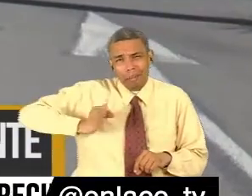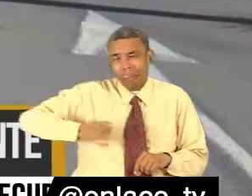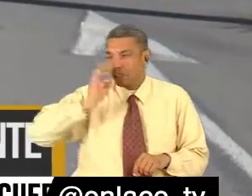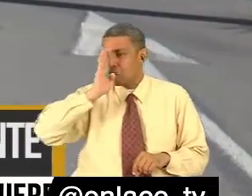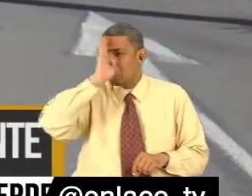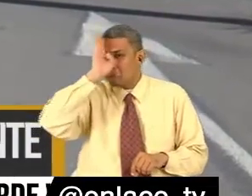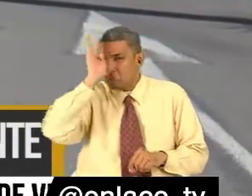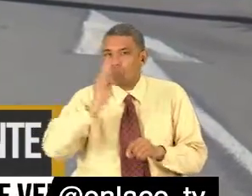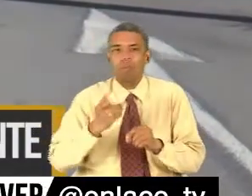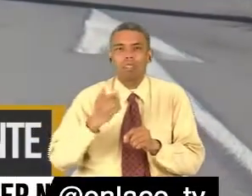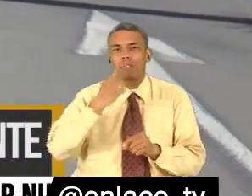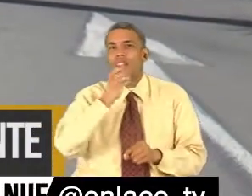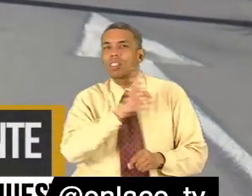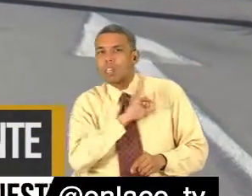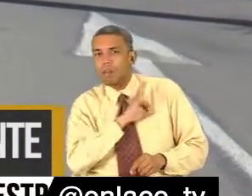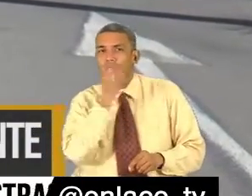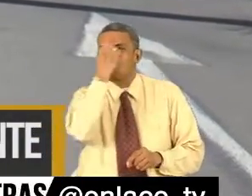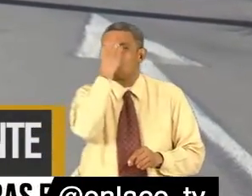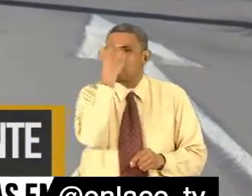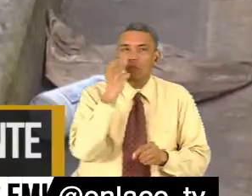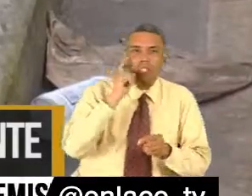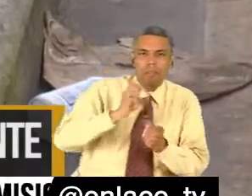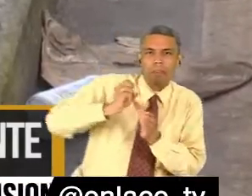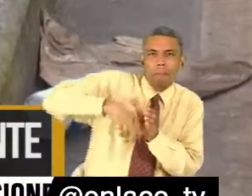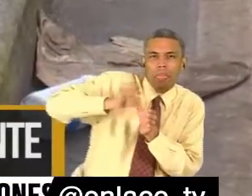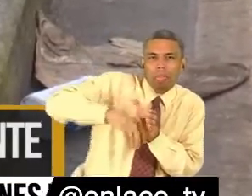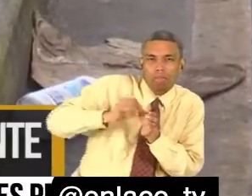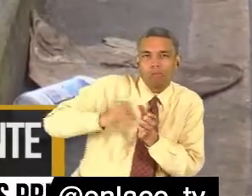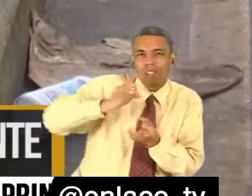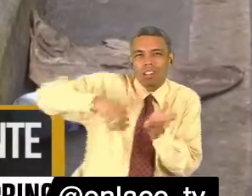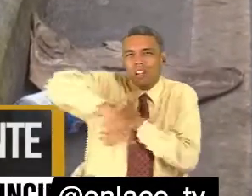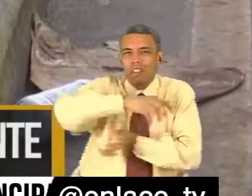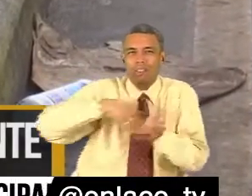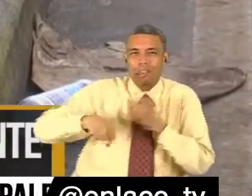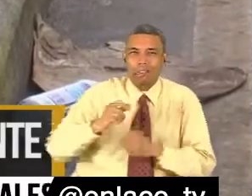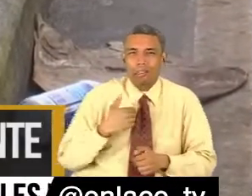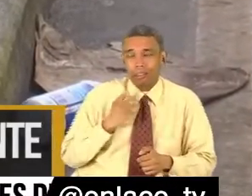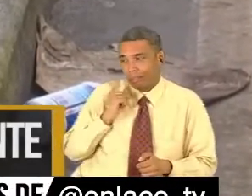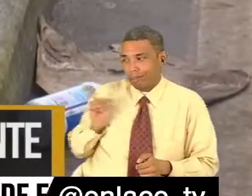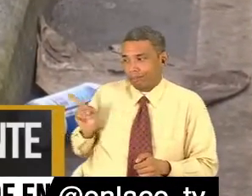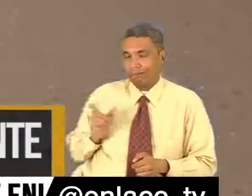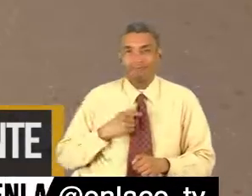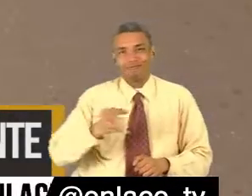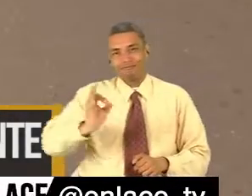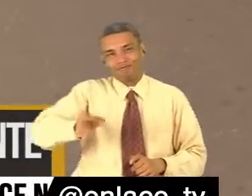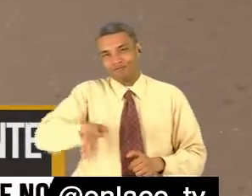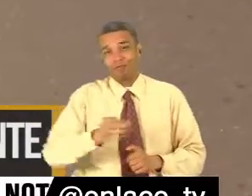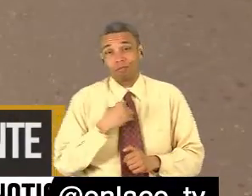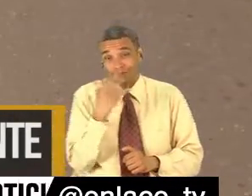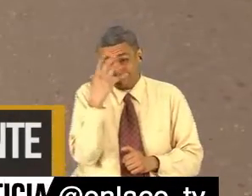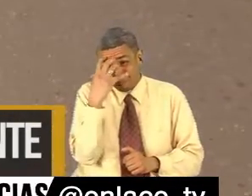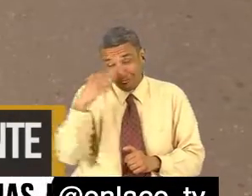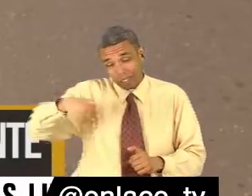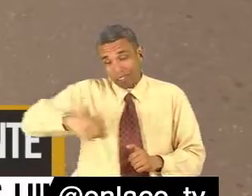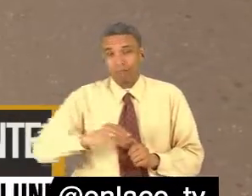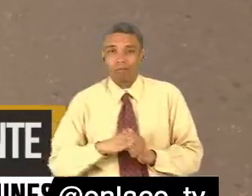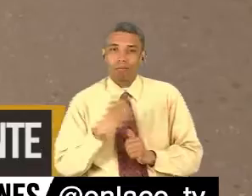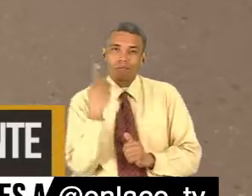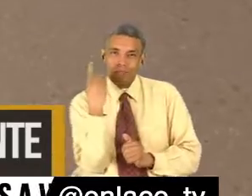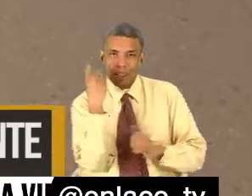un día como hoy se llama la atención para que la ciudadanía se convierta en agentes activos del desarrollo ambiental en Barranca Bermeja y a incentivar la actitud